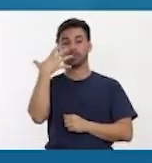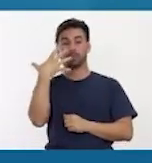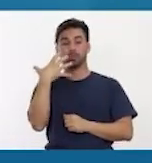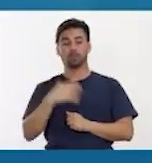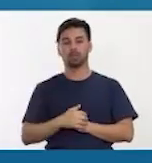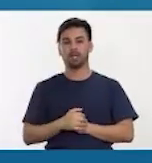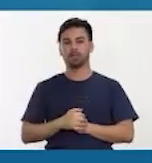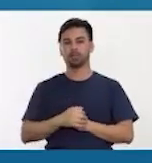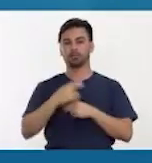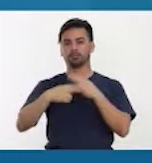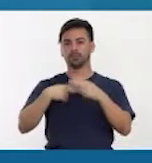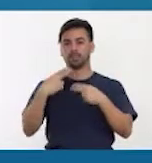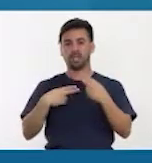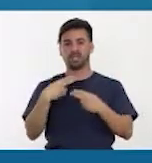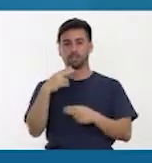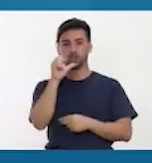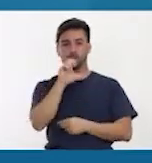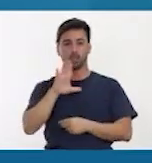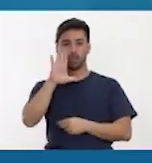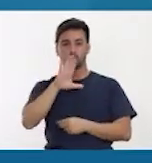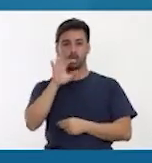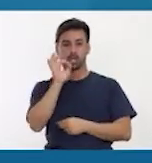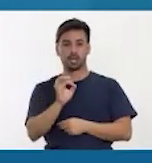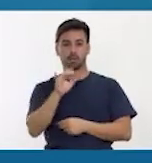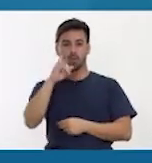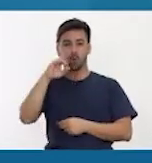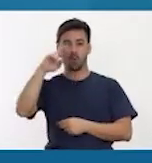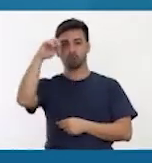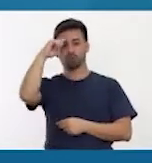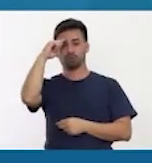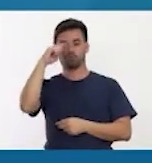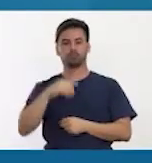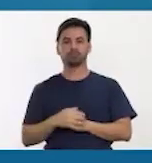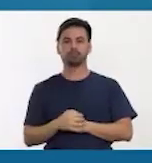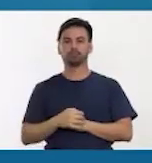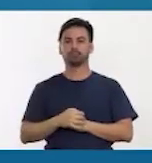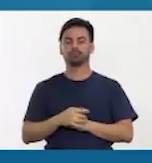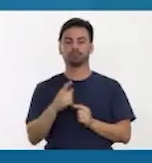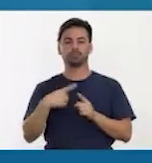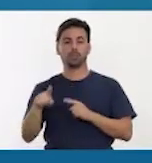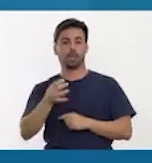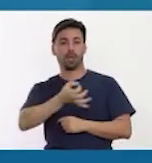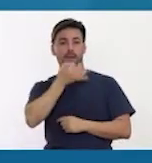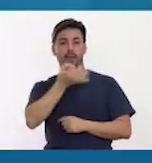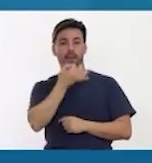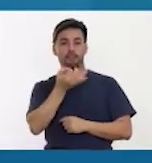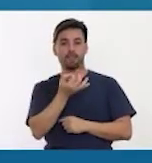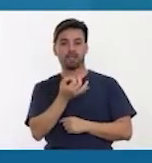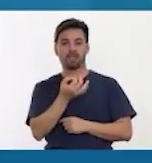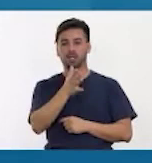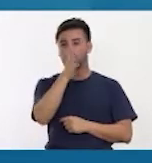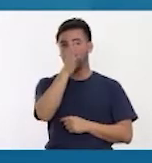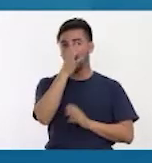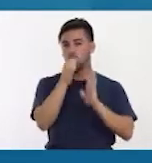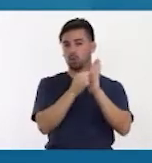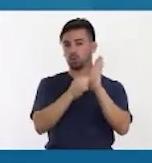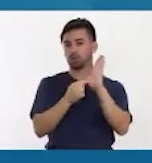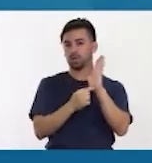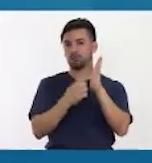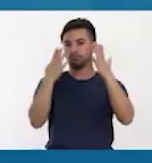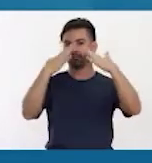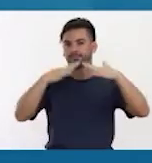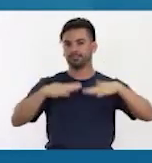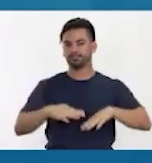soviético y argumente las consecuencias del derrumbe del socialismo europeo y la